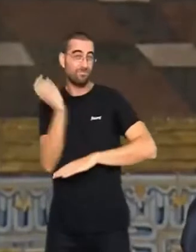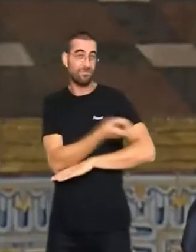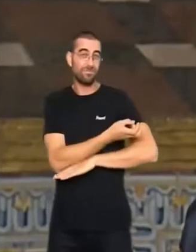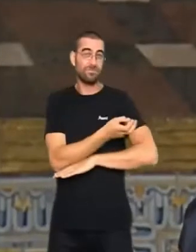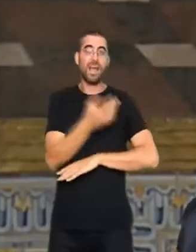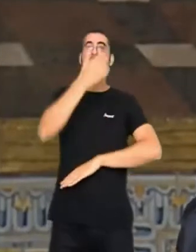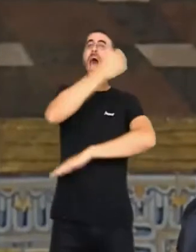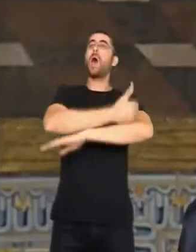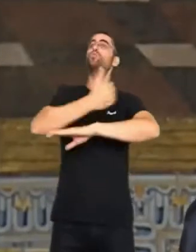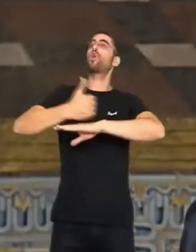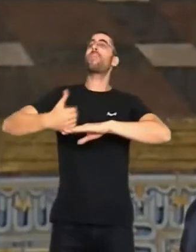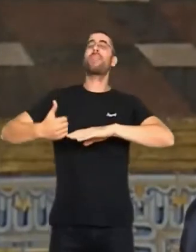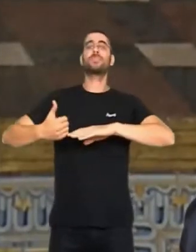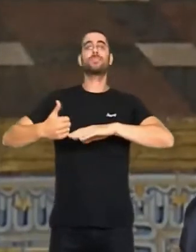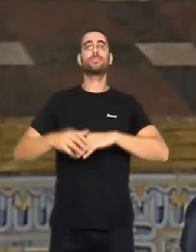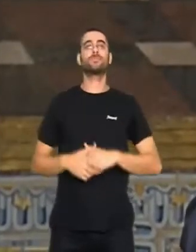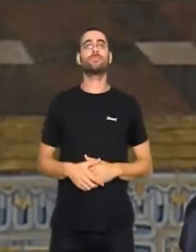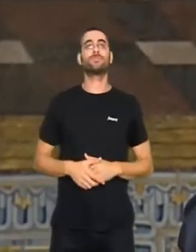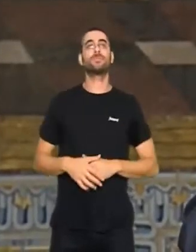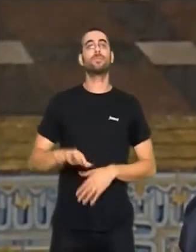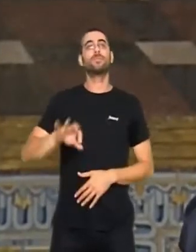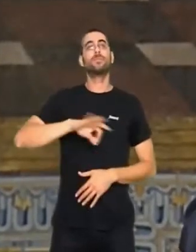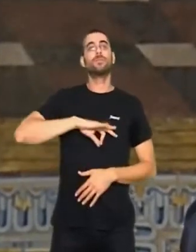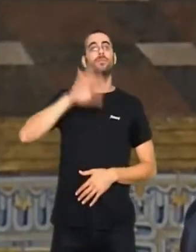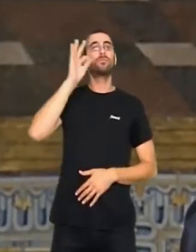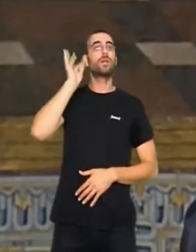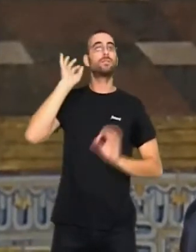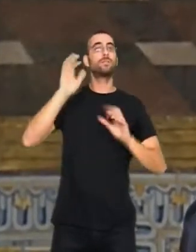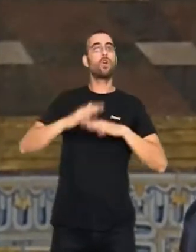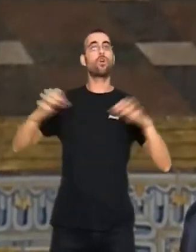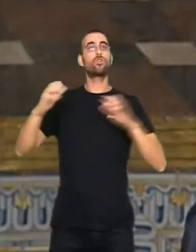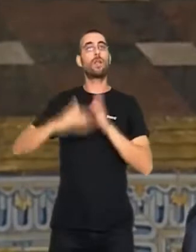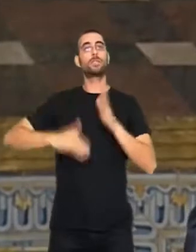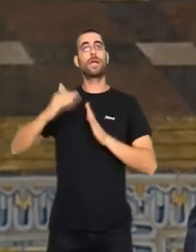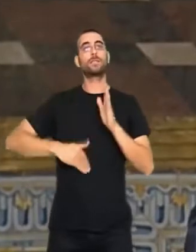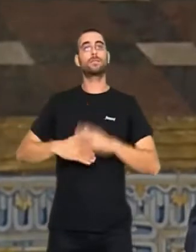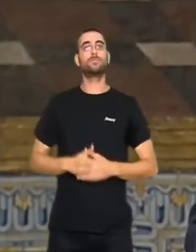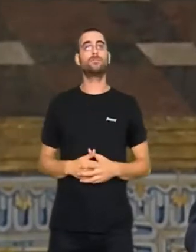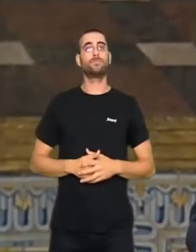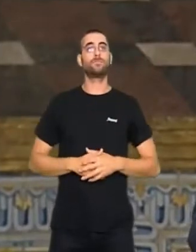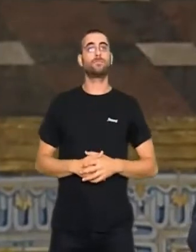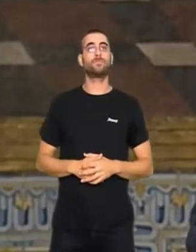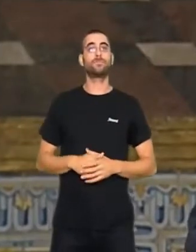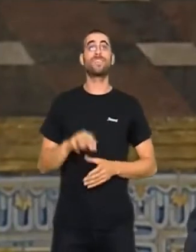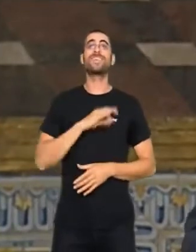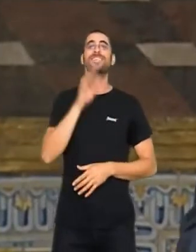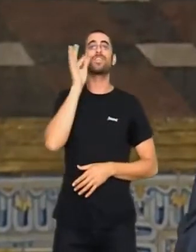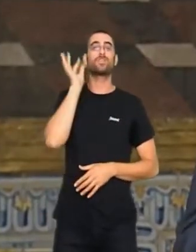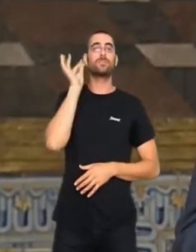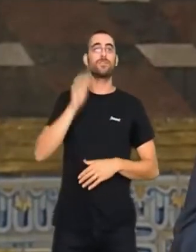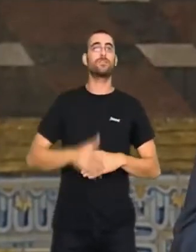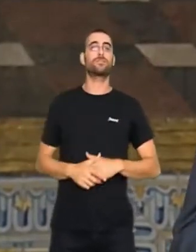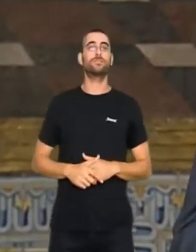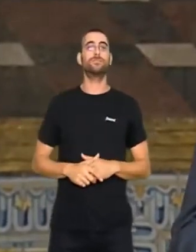autoritats, diputades y diputades de los Coros Valencianes, señores y señores,